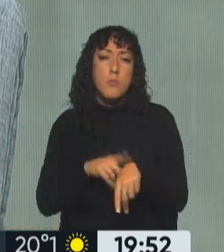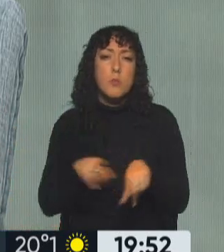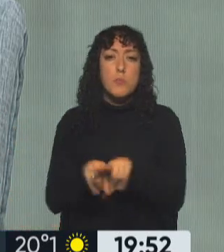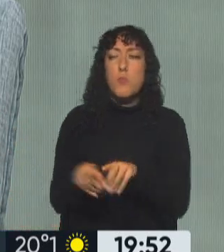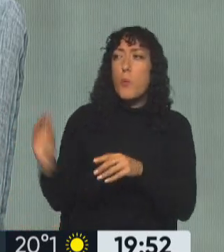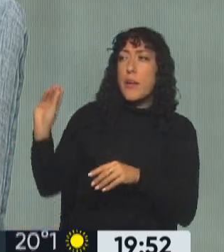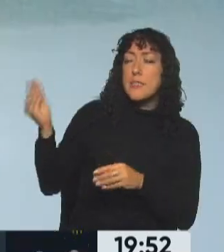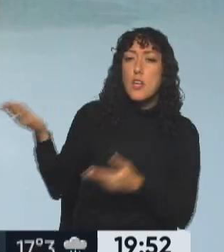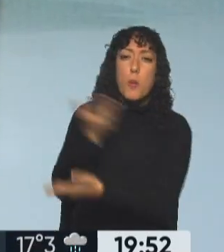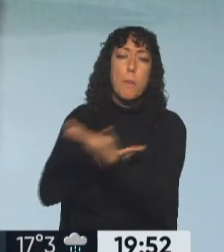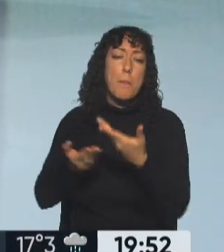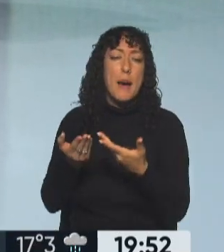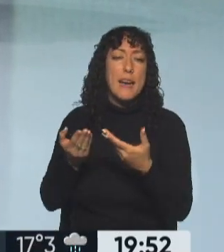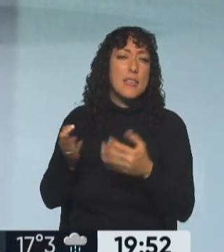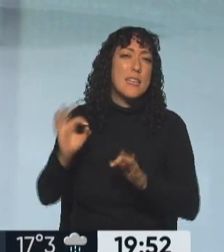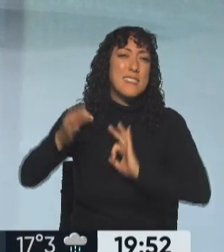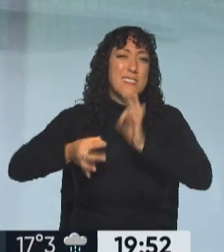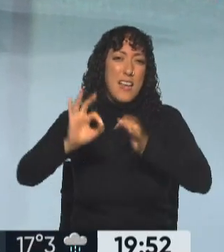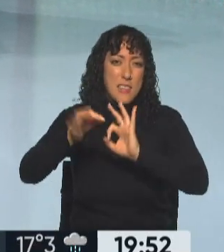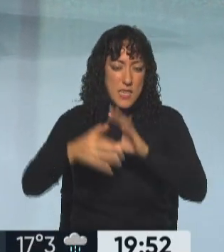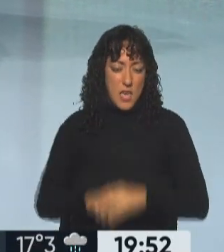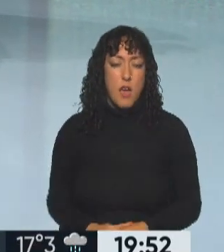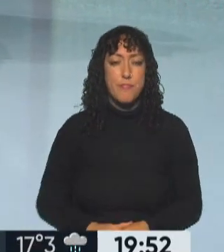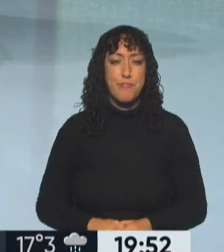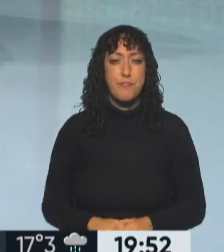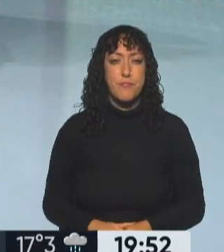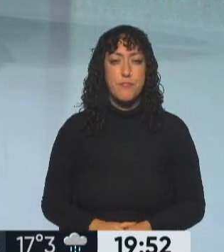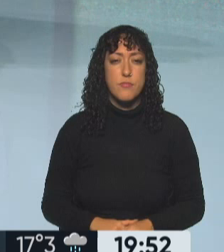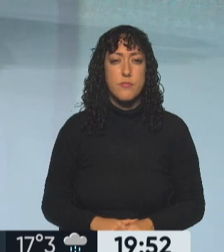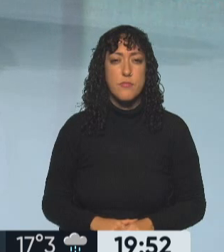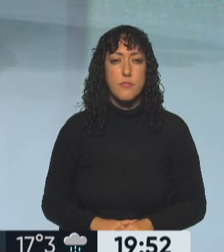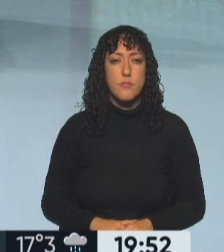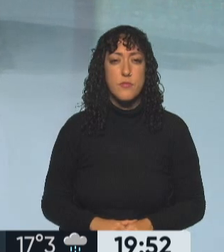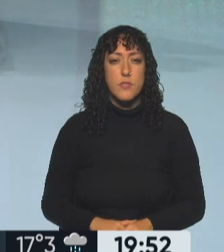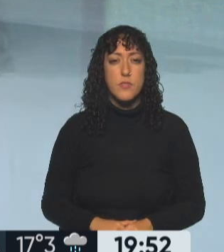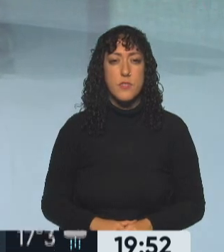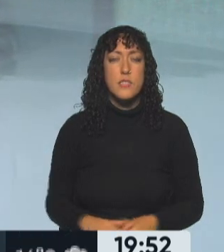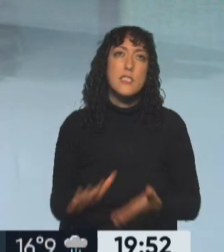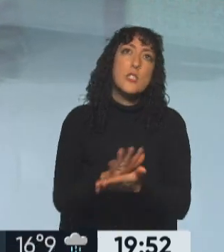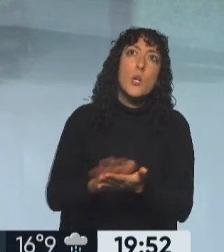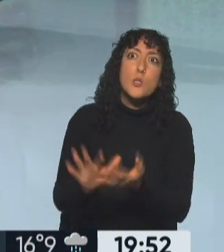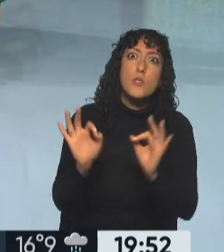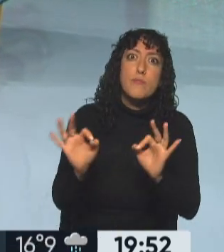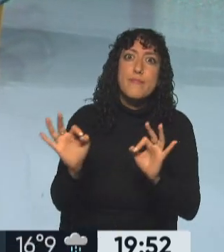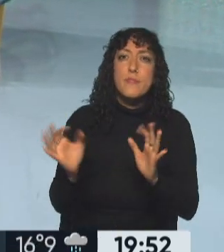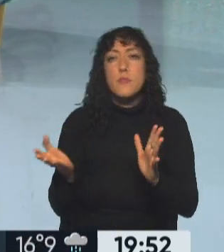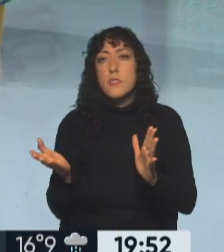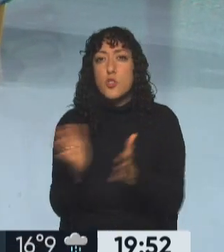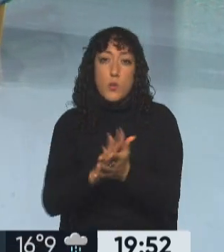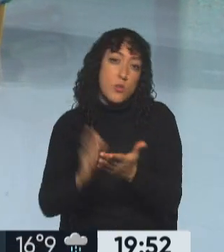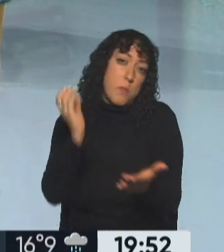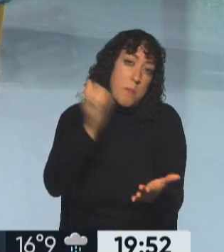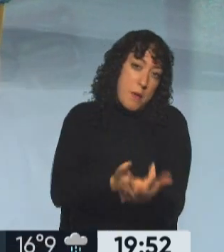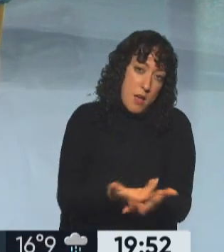es parte de una estrategia compartida. Yo incluso, se resolvió pagando